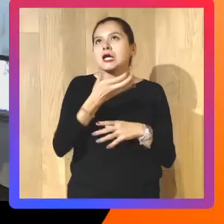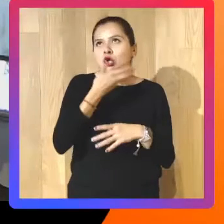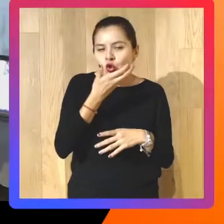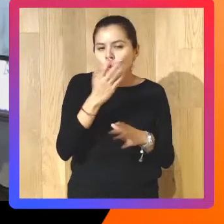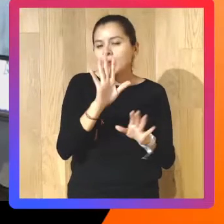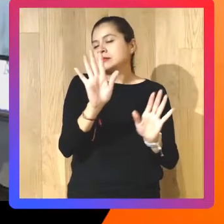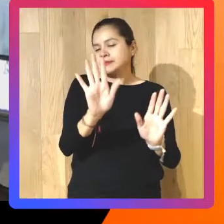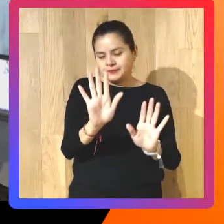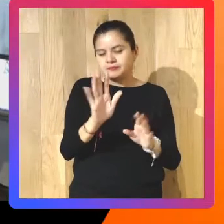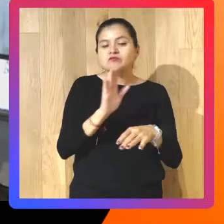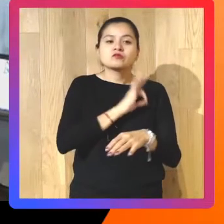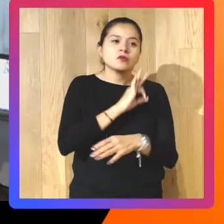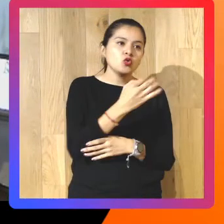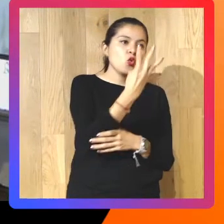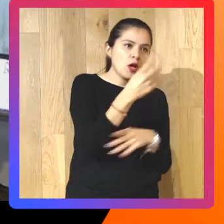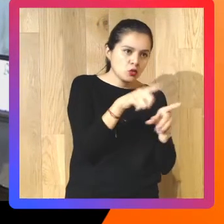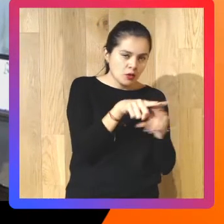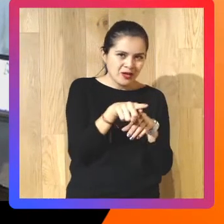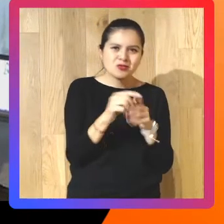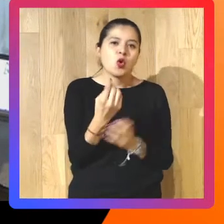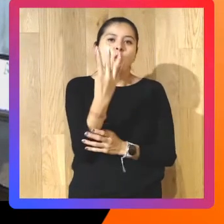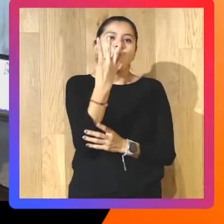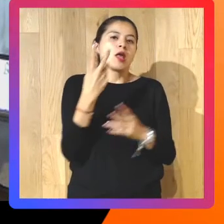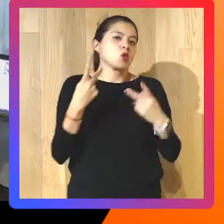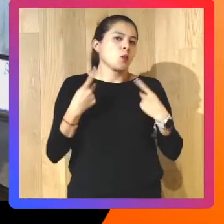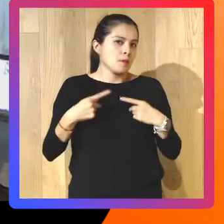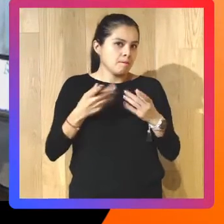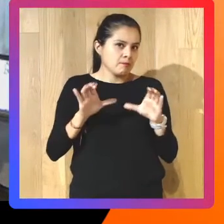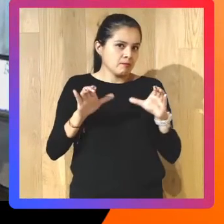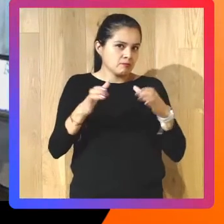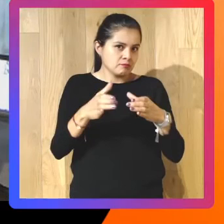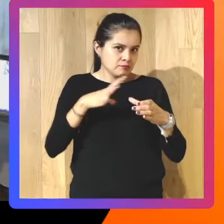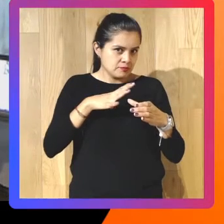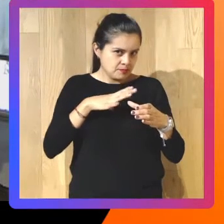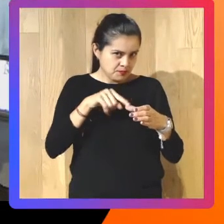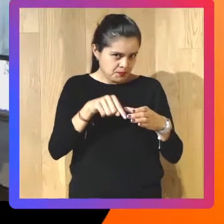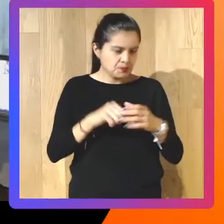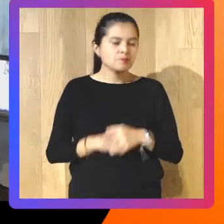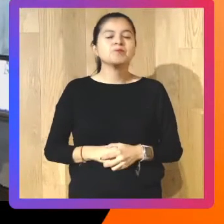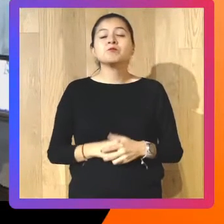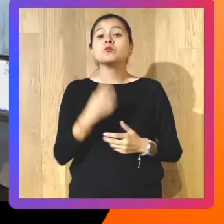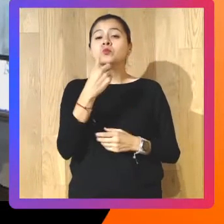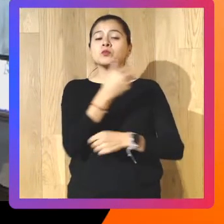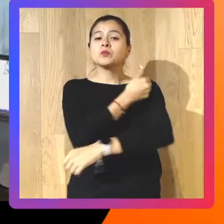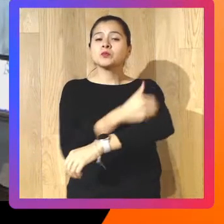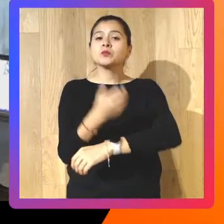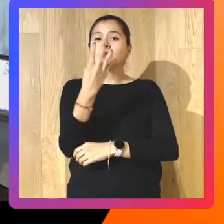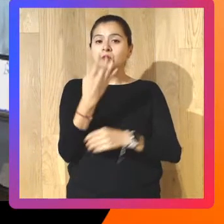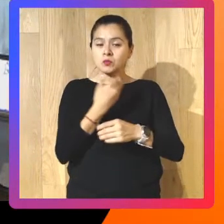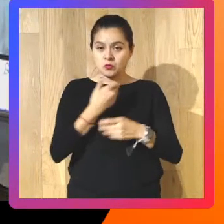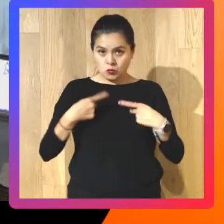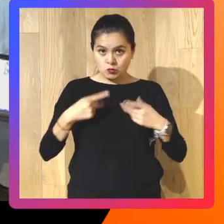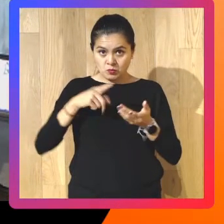pueden ser 4 hermanos, pero son 4 personas generalmente las que viven juntas. Entonces, una familia de 4